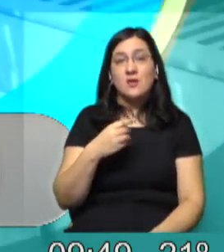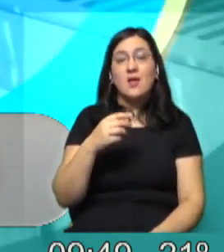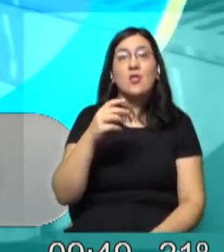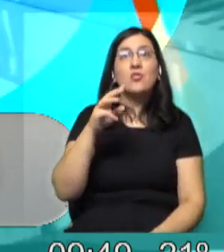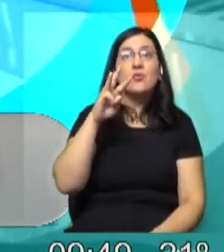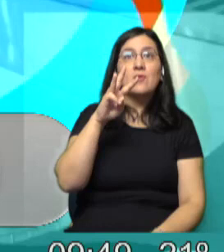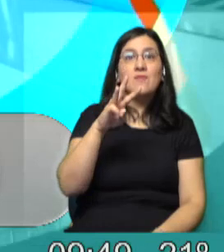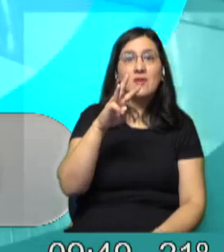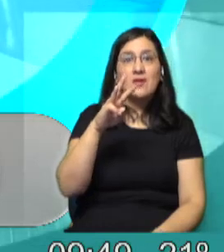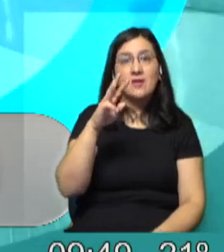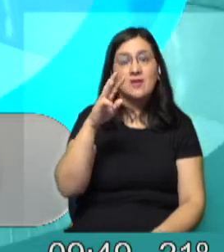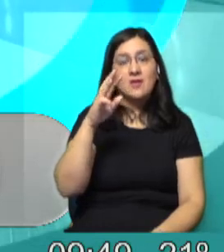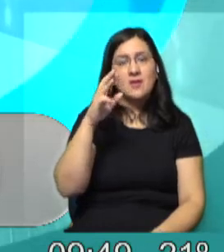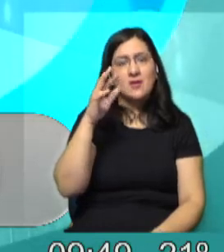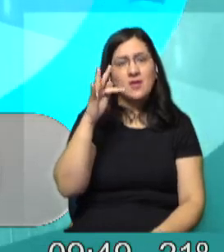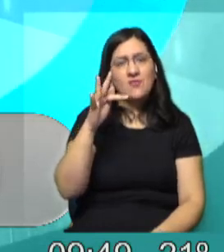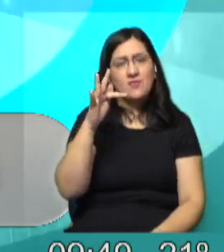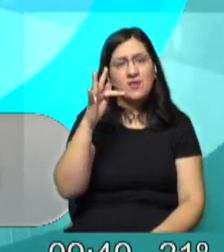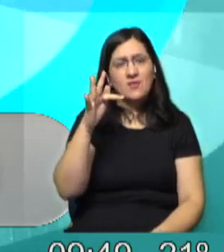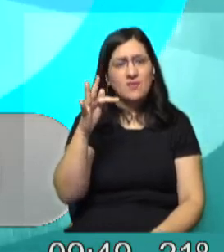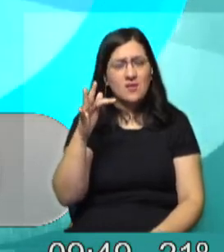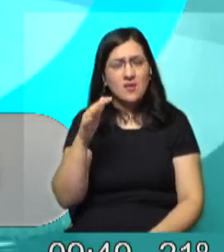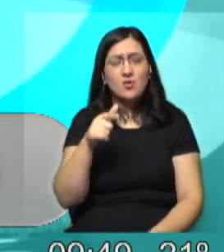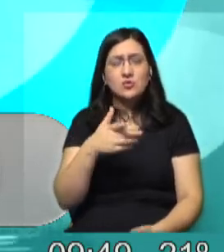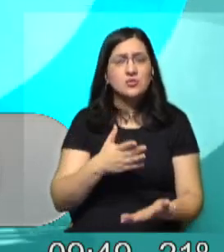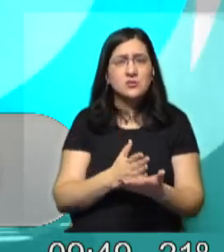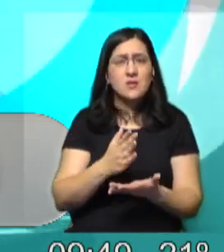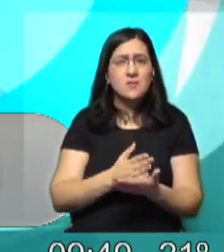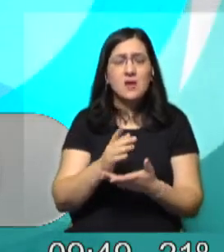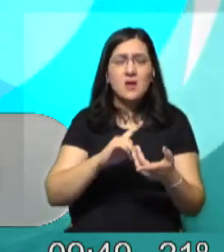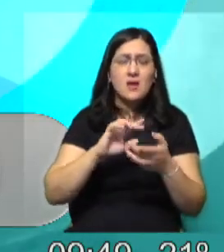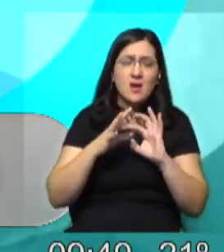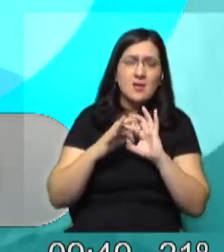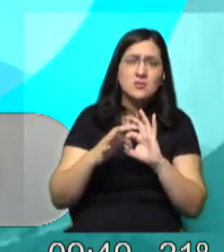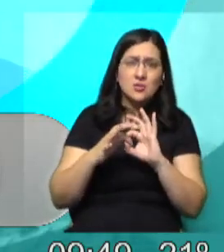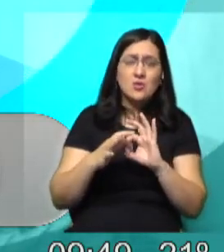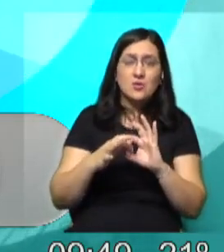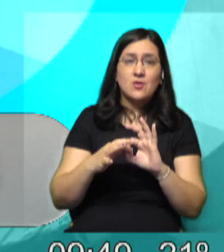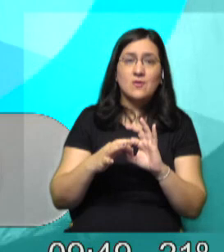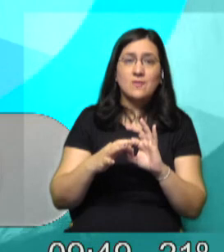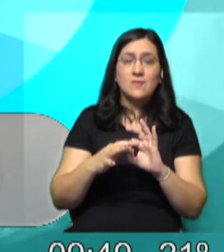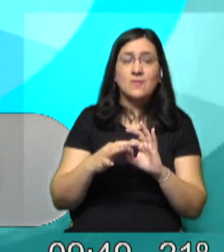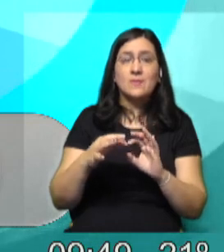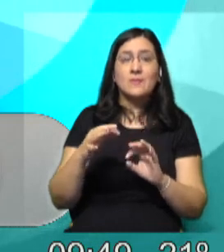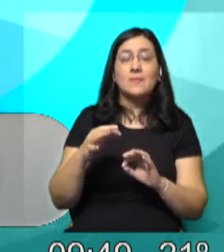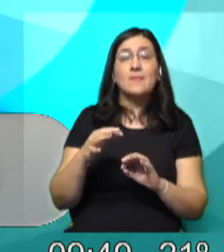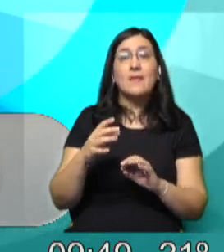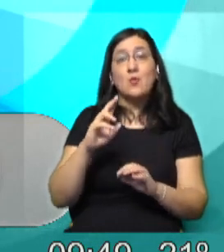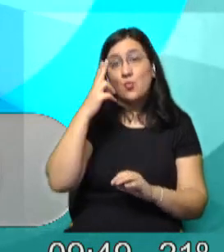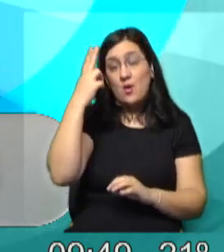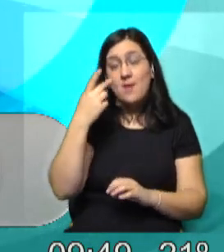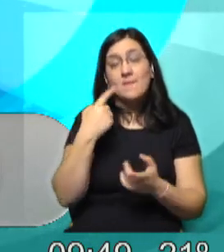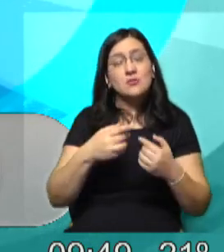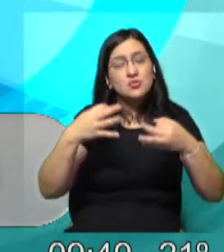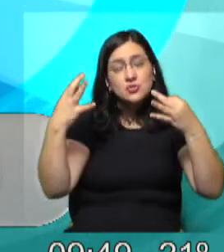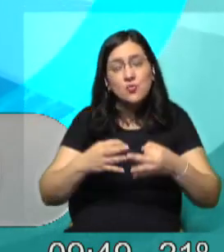que es la World artistic dan federation y con eso siempre vinculado al al terruño ojalá se pueda ser en Uruguay pero voy a Uruguay